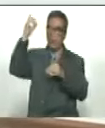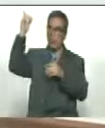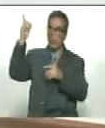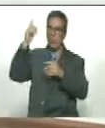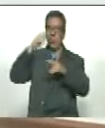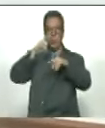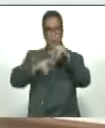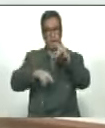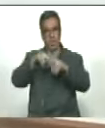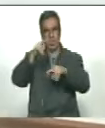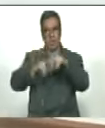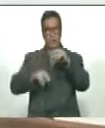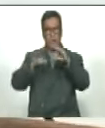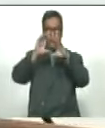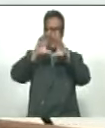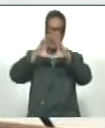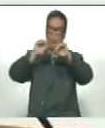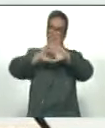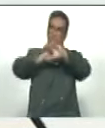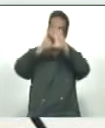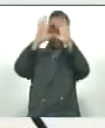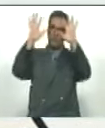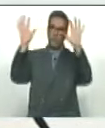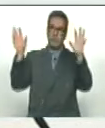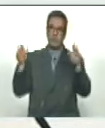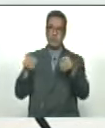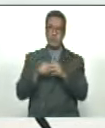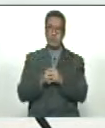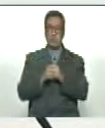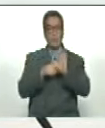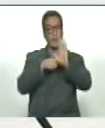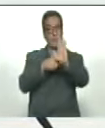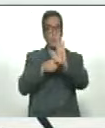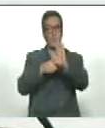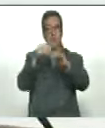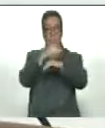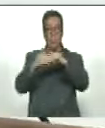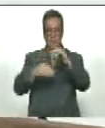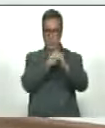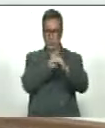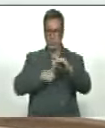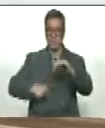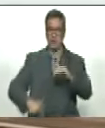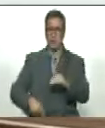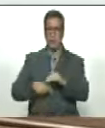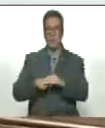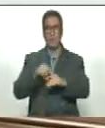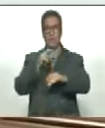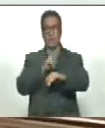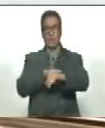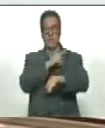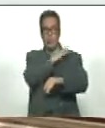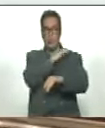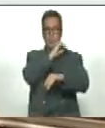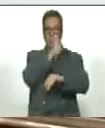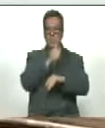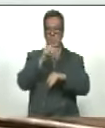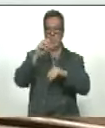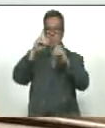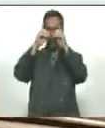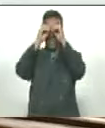ha creado el universo. La presentación de la vicepresidenta ejecutiva Delcy